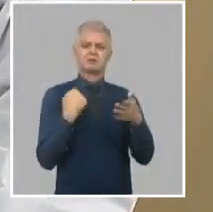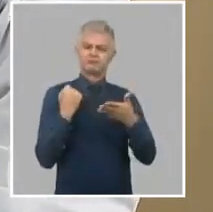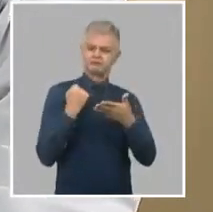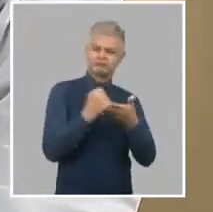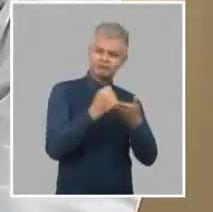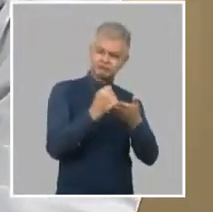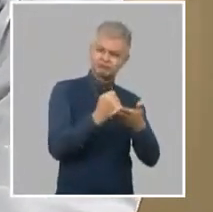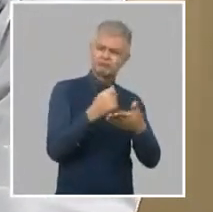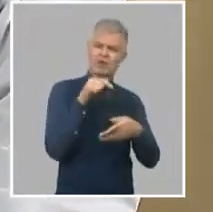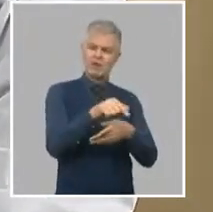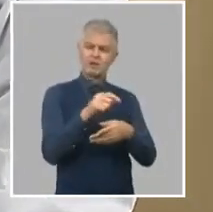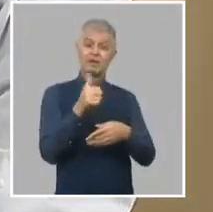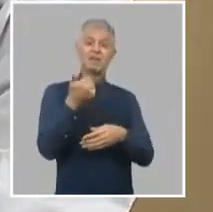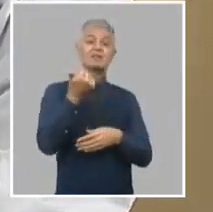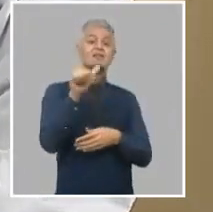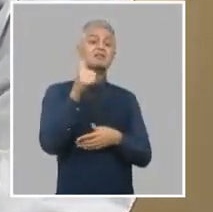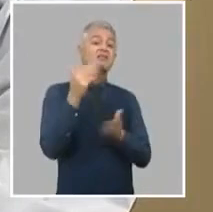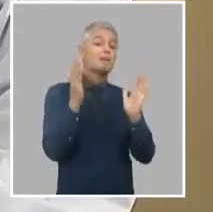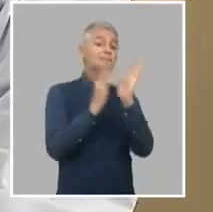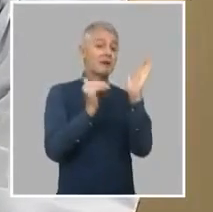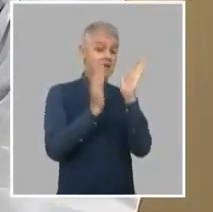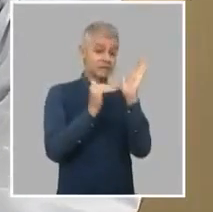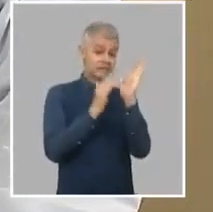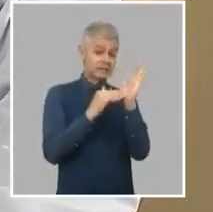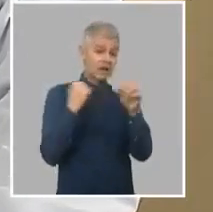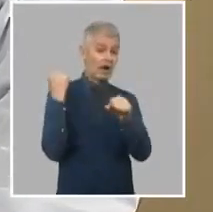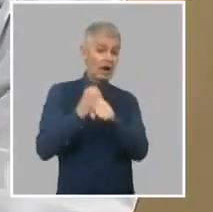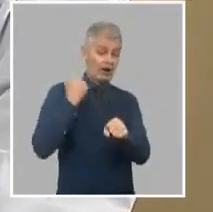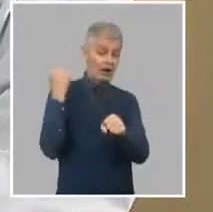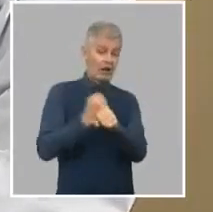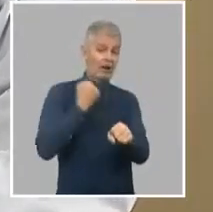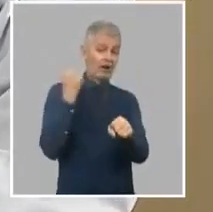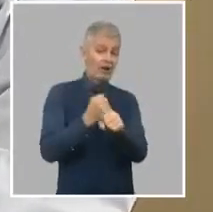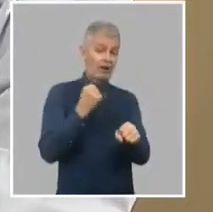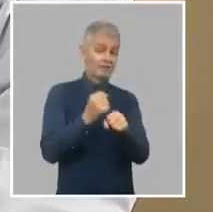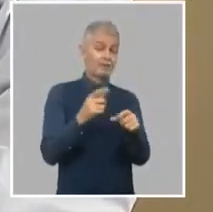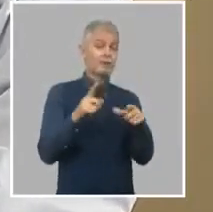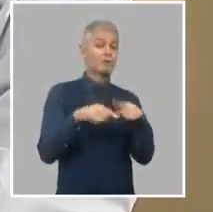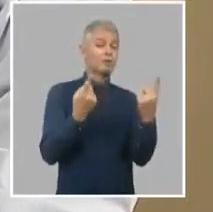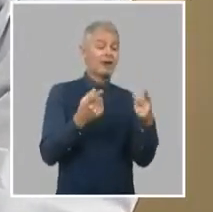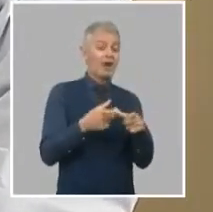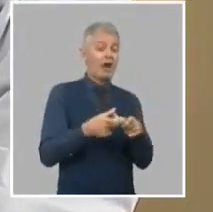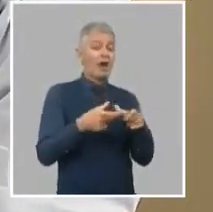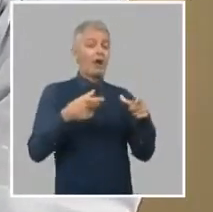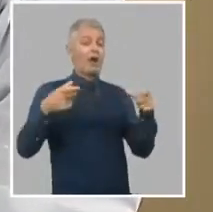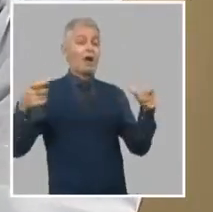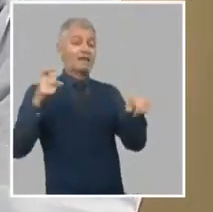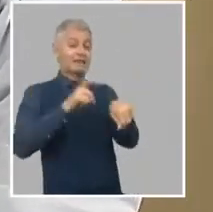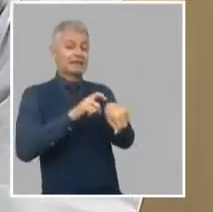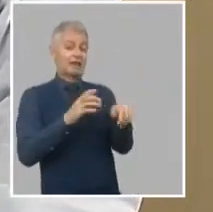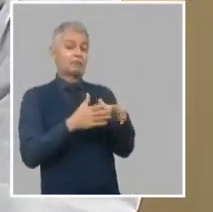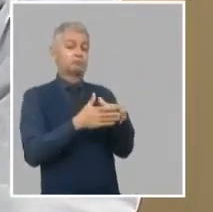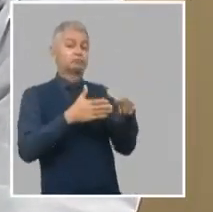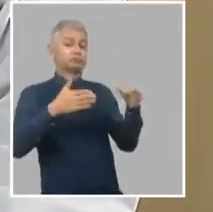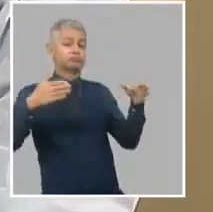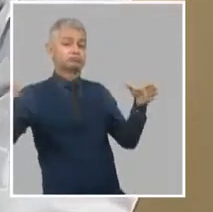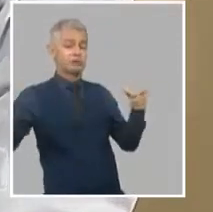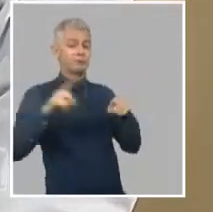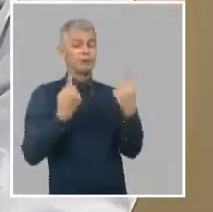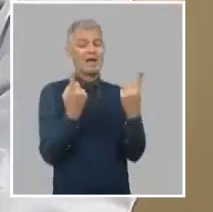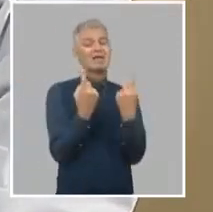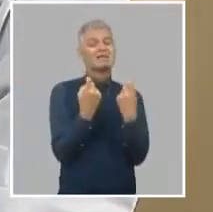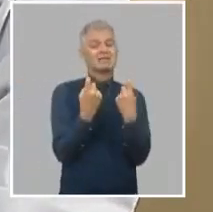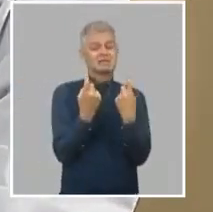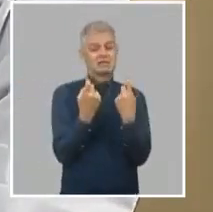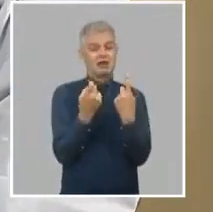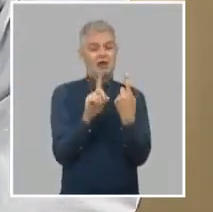durante prácticamente 10 meses, porque se extendió en el tiempo la cooperación por la necesidad que hubo en ese lugar